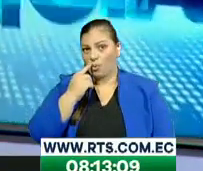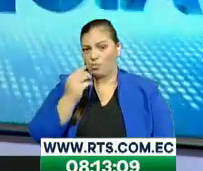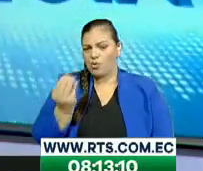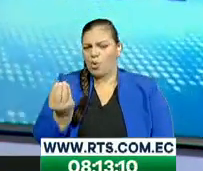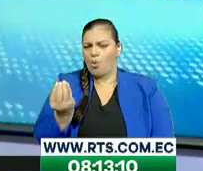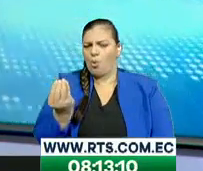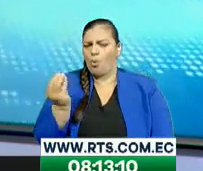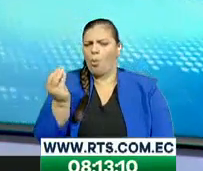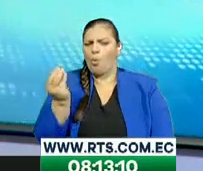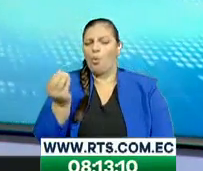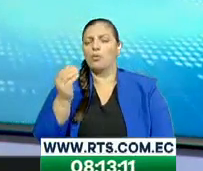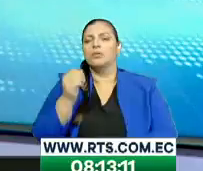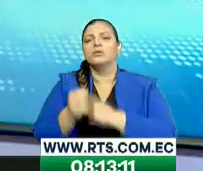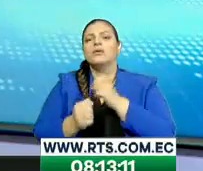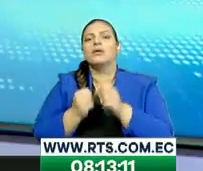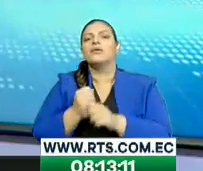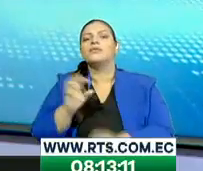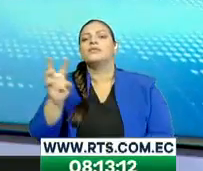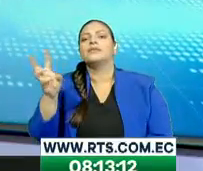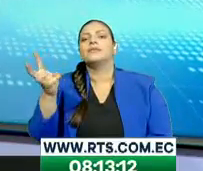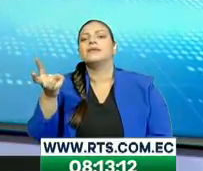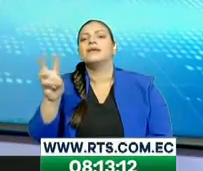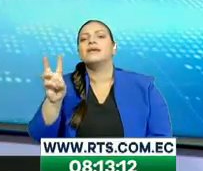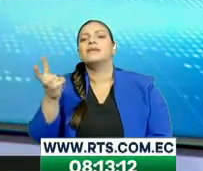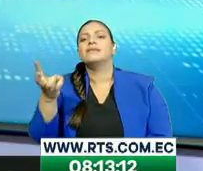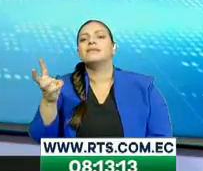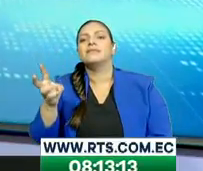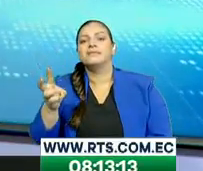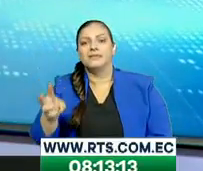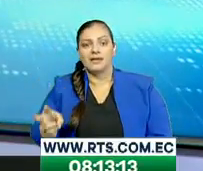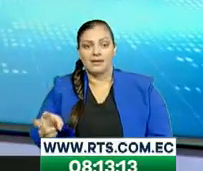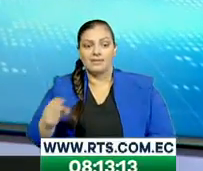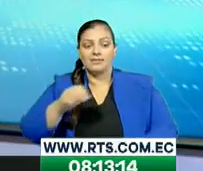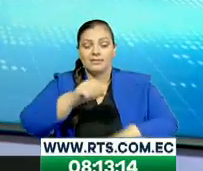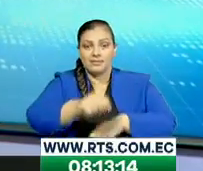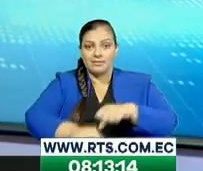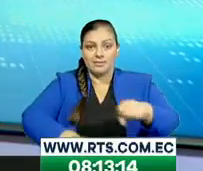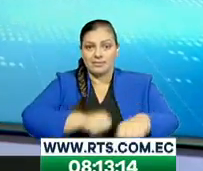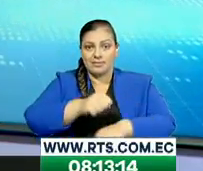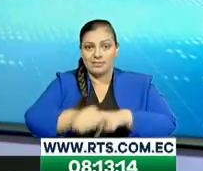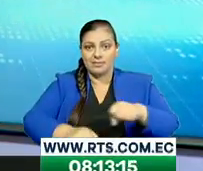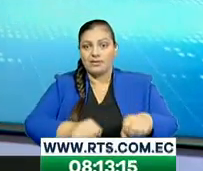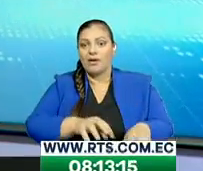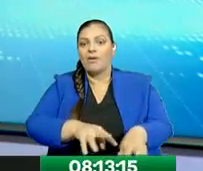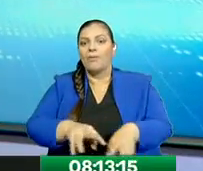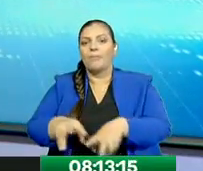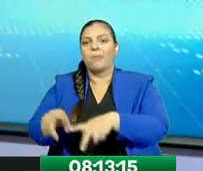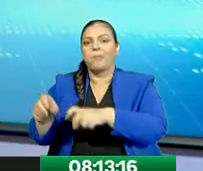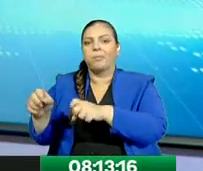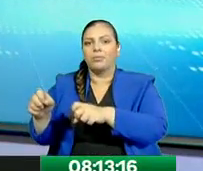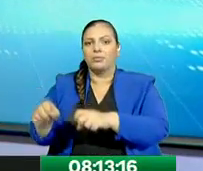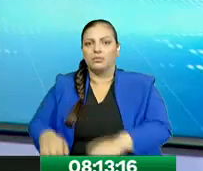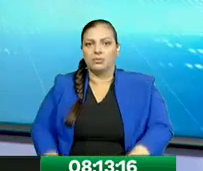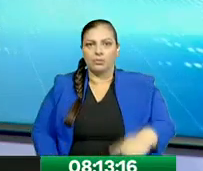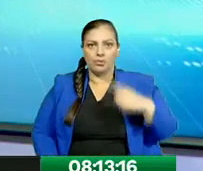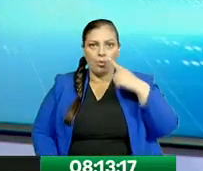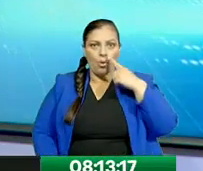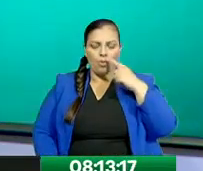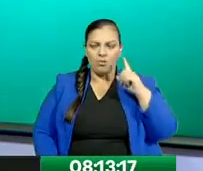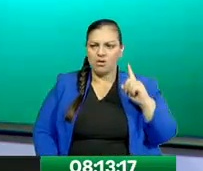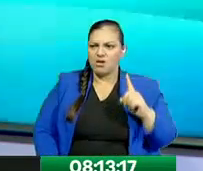joven de 16 años al que acusaron de haberse sustraído una bicicleta en la